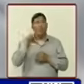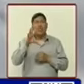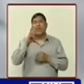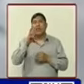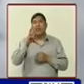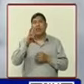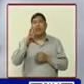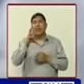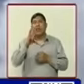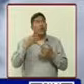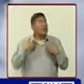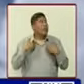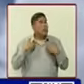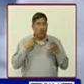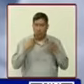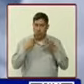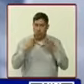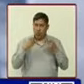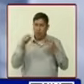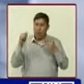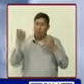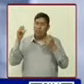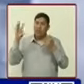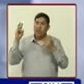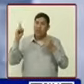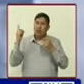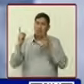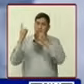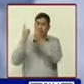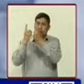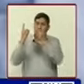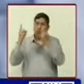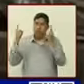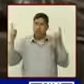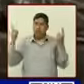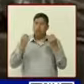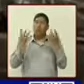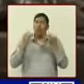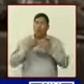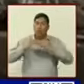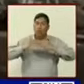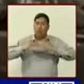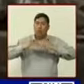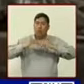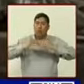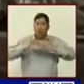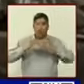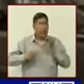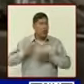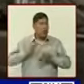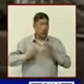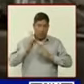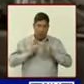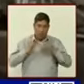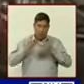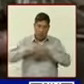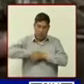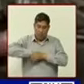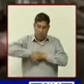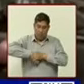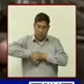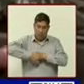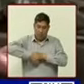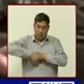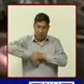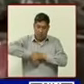16. O sea, tenemos control en las 16 péndolas para saber exactamente la carga, cosa de que en algún momento, si es que alguno de ellos se quiere aflojar, se